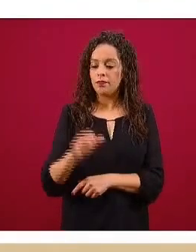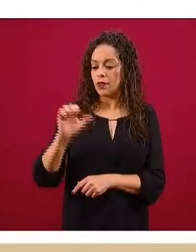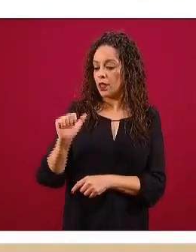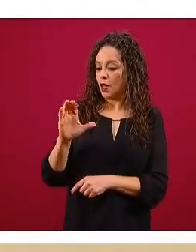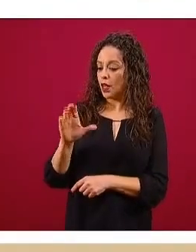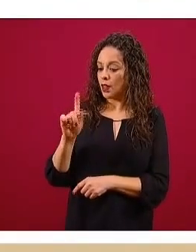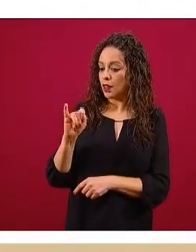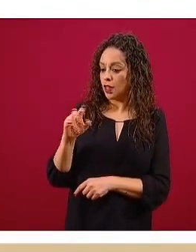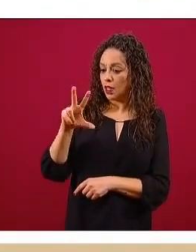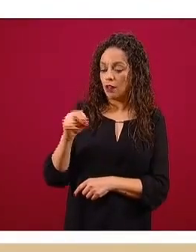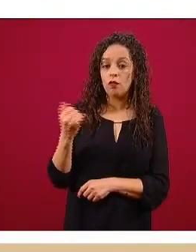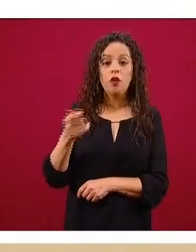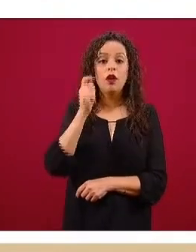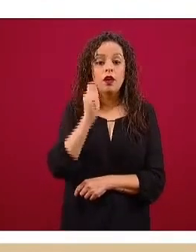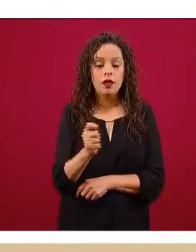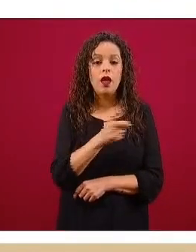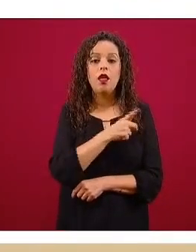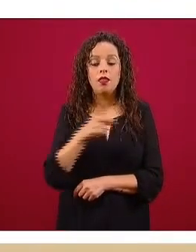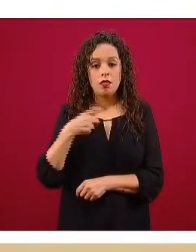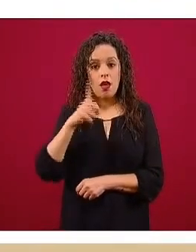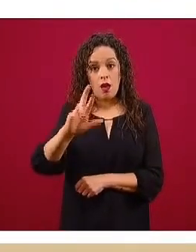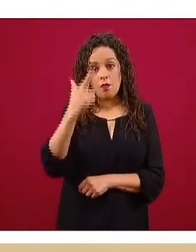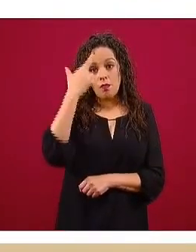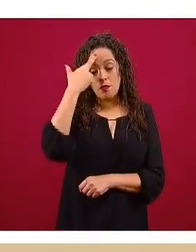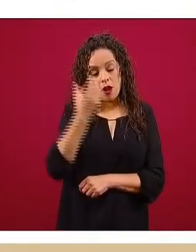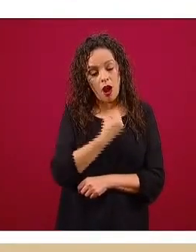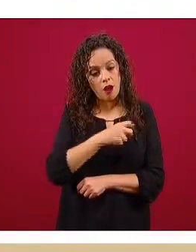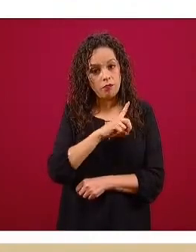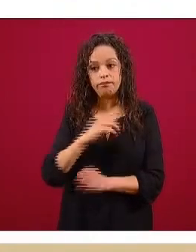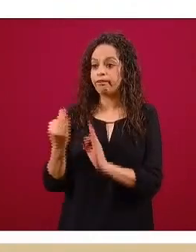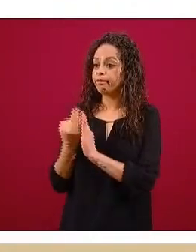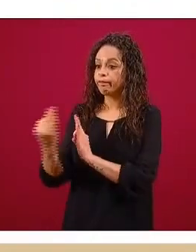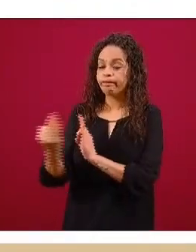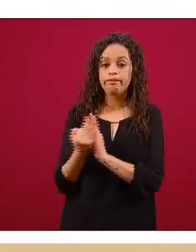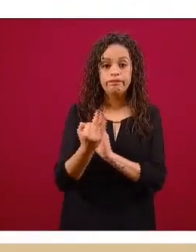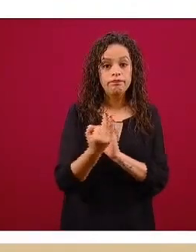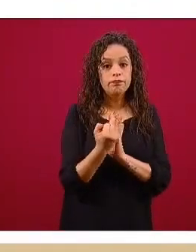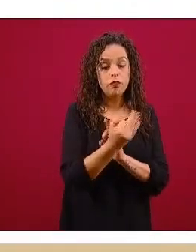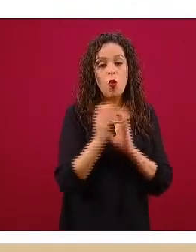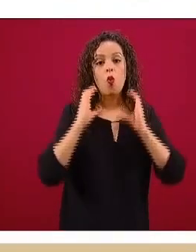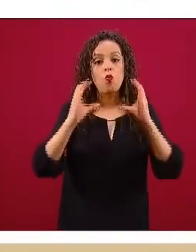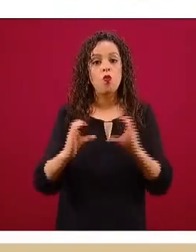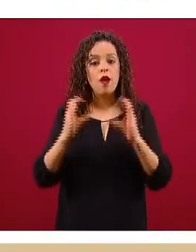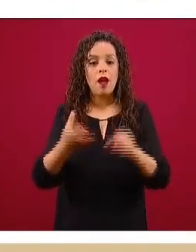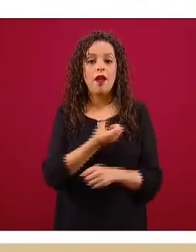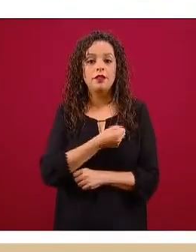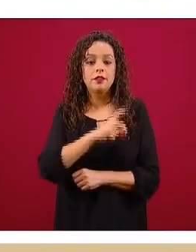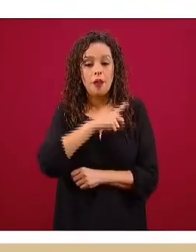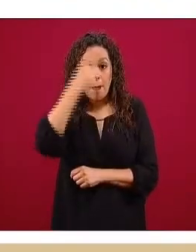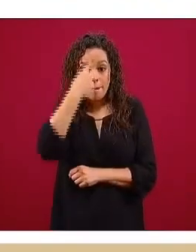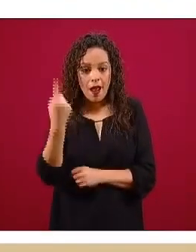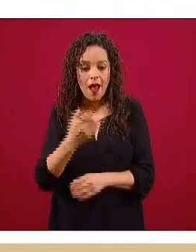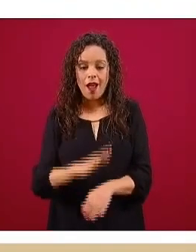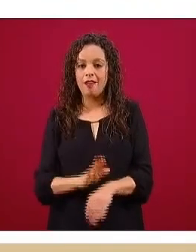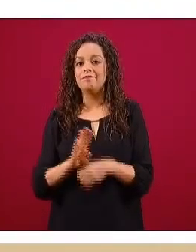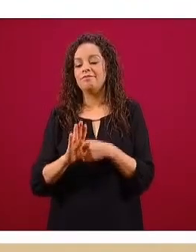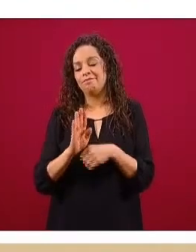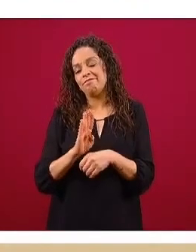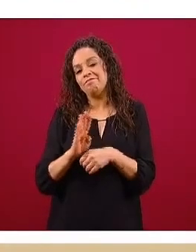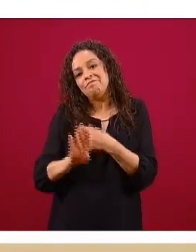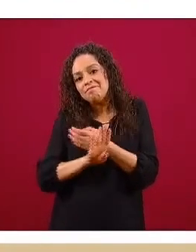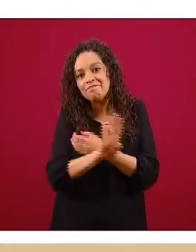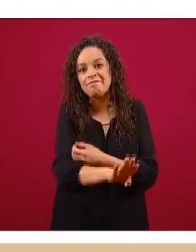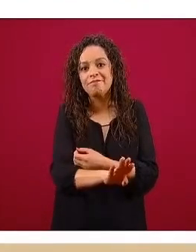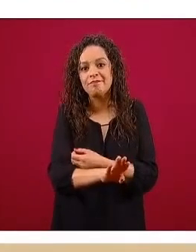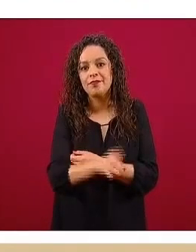teniendo presente acciones de sana distancia y de medidas sanitarias que previenen el contagio entre